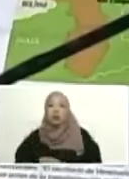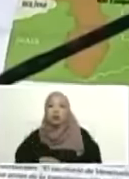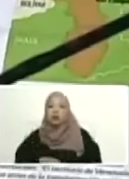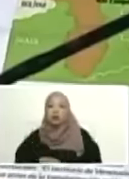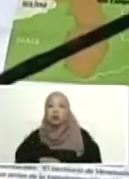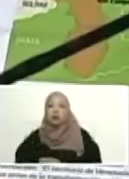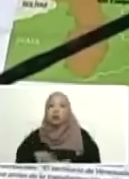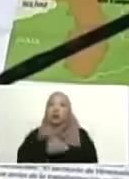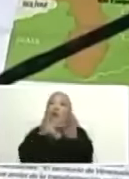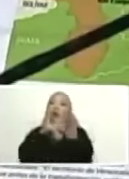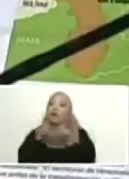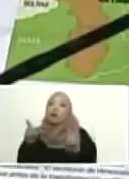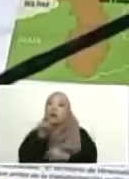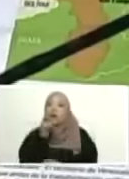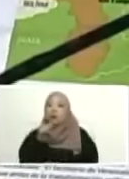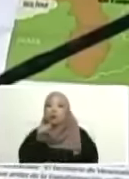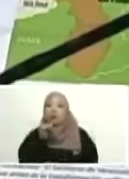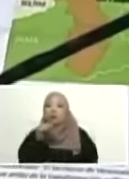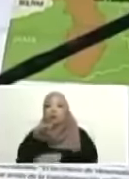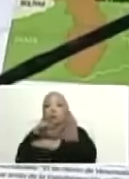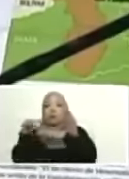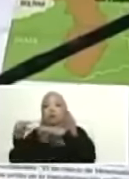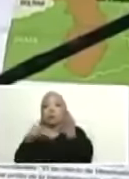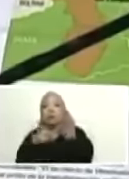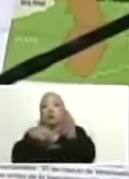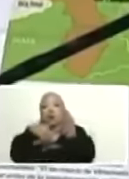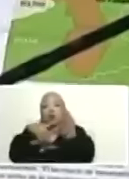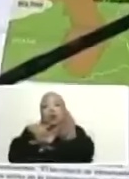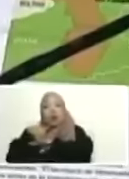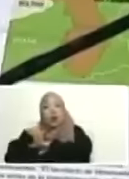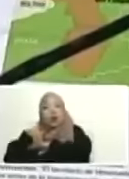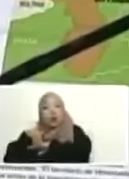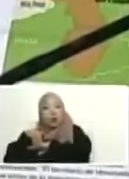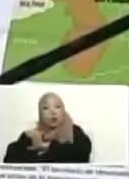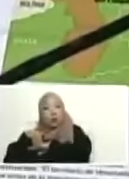Fíjense bien los límites de la Guyana Británica.